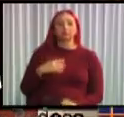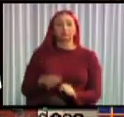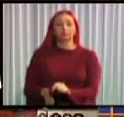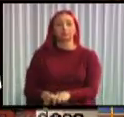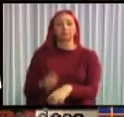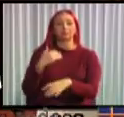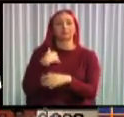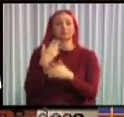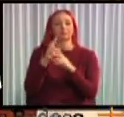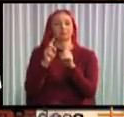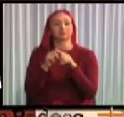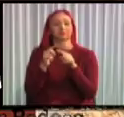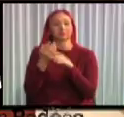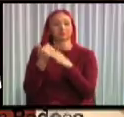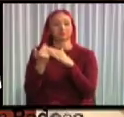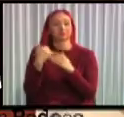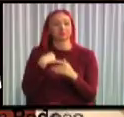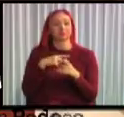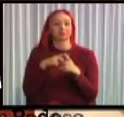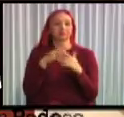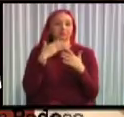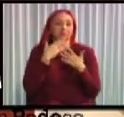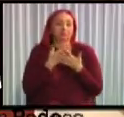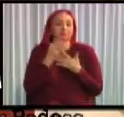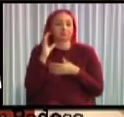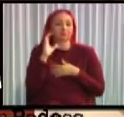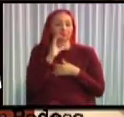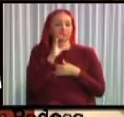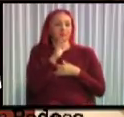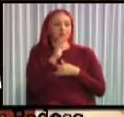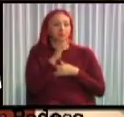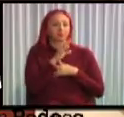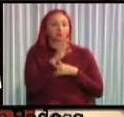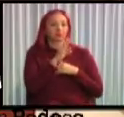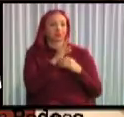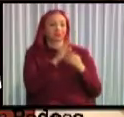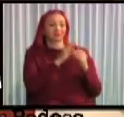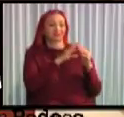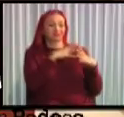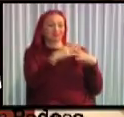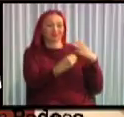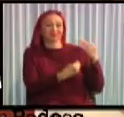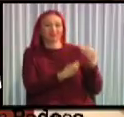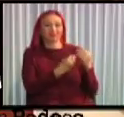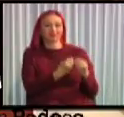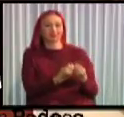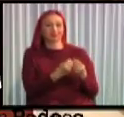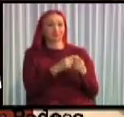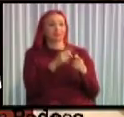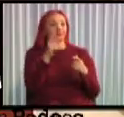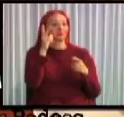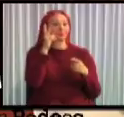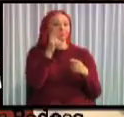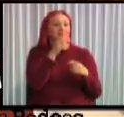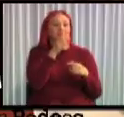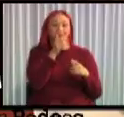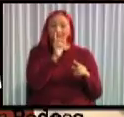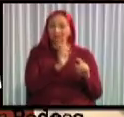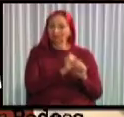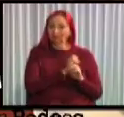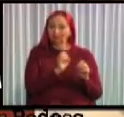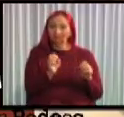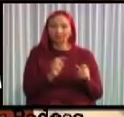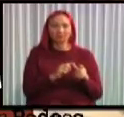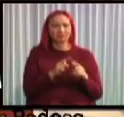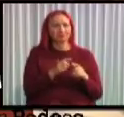a tener las amistades que tenían, entonces buscan, se dispersan mucho, no oyen consejos.